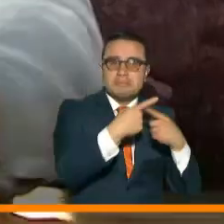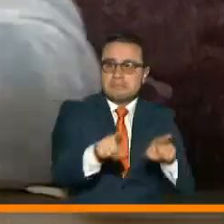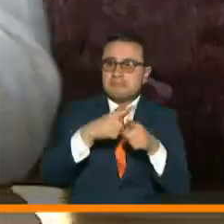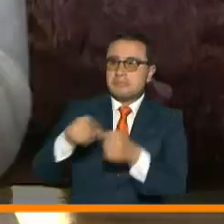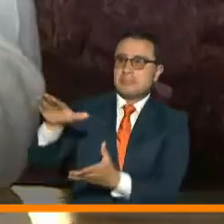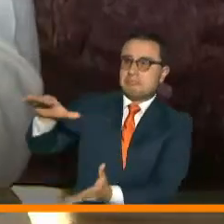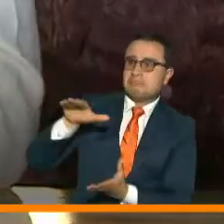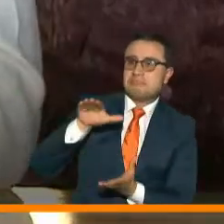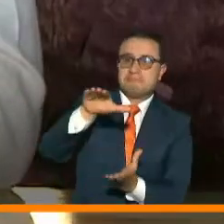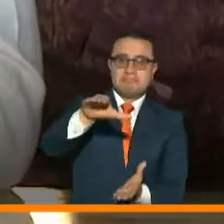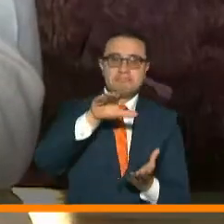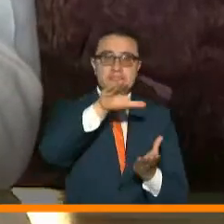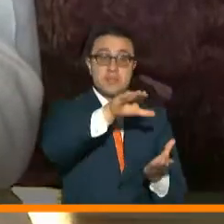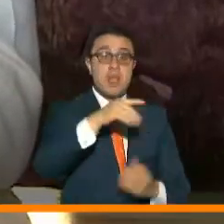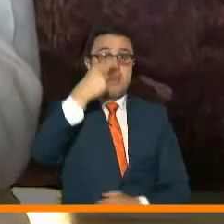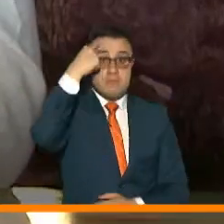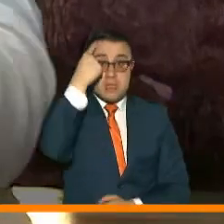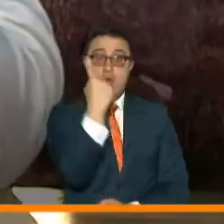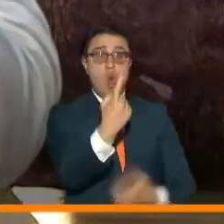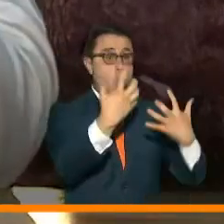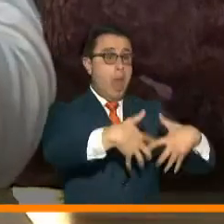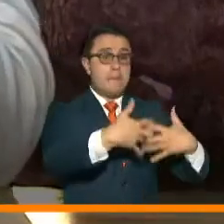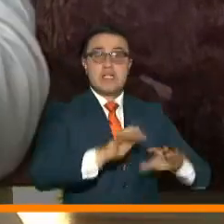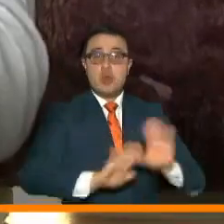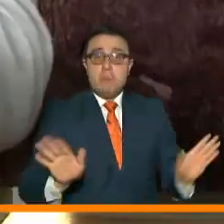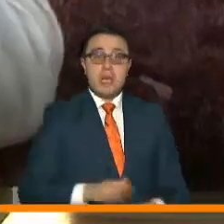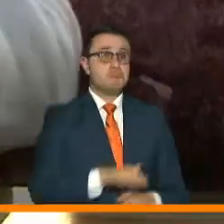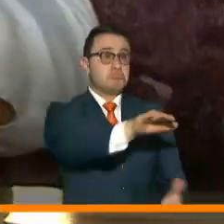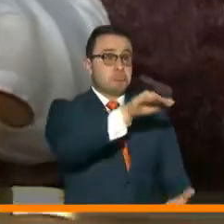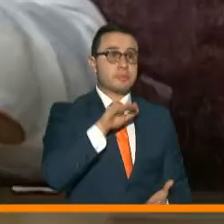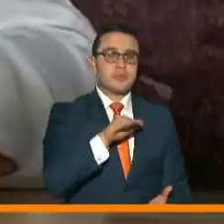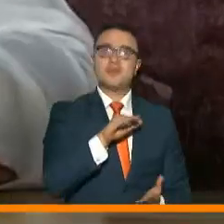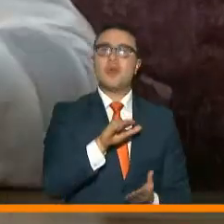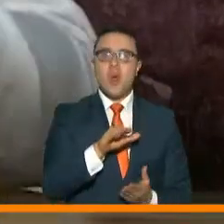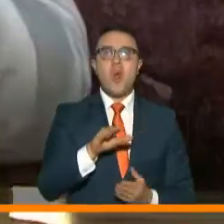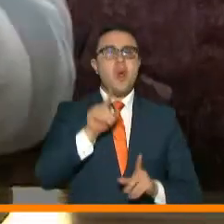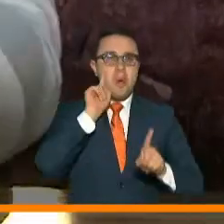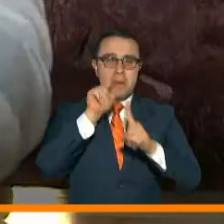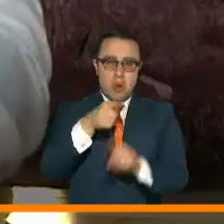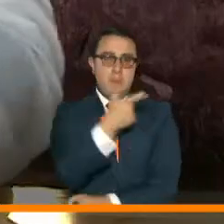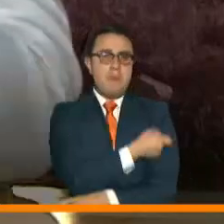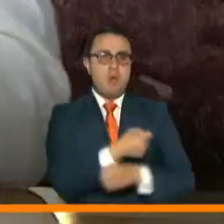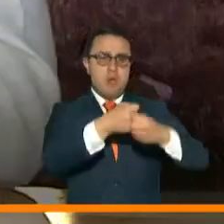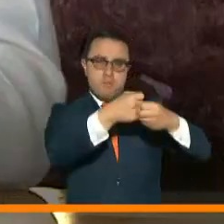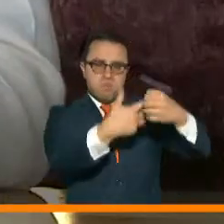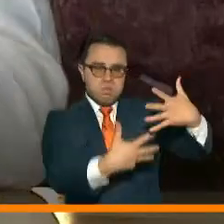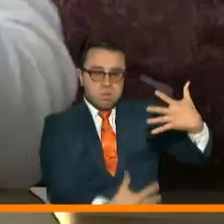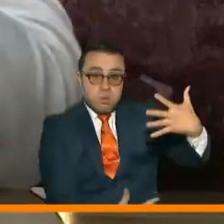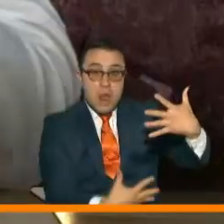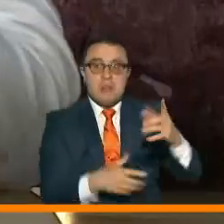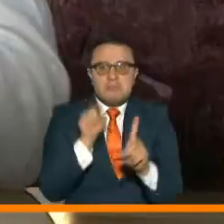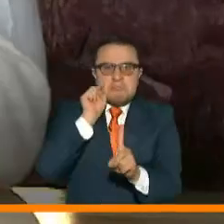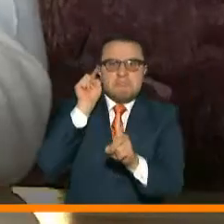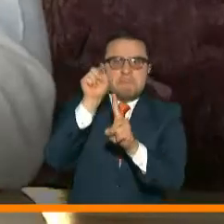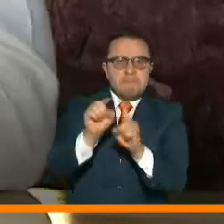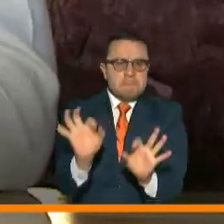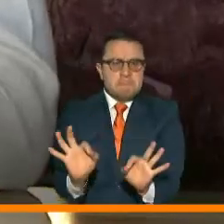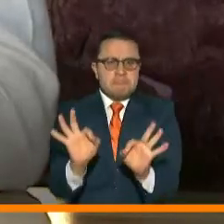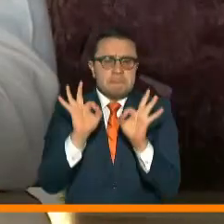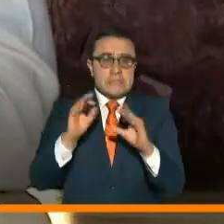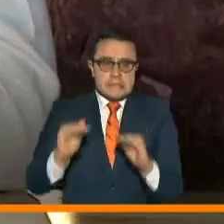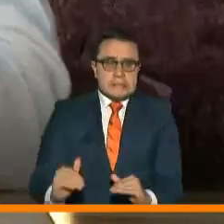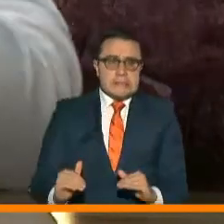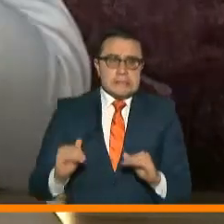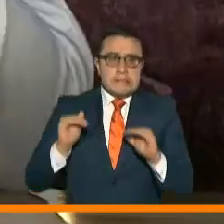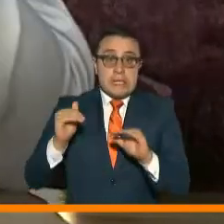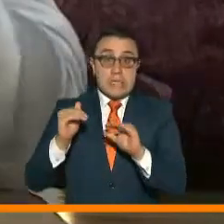todas las apuestas en una sola canasta. Aquí lo que buscamos es una diversificación que busca la eficacia, la relevancia y la